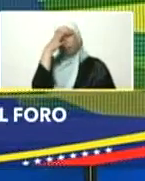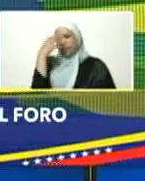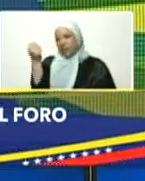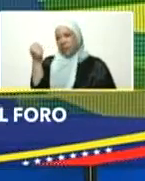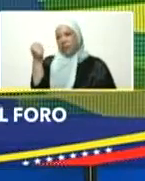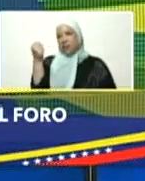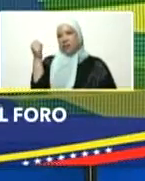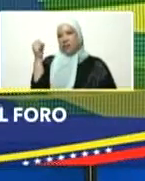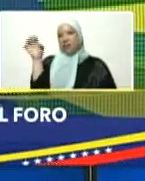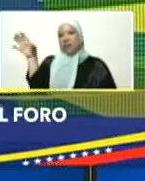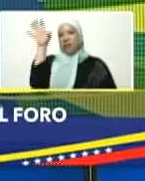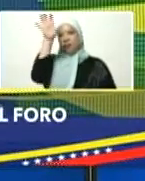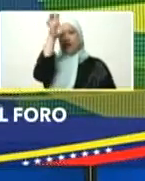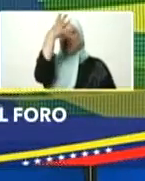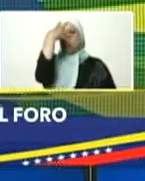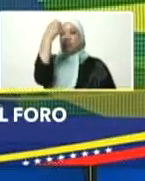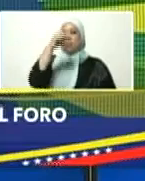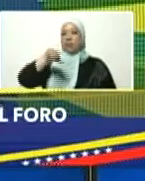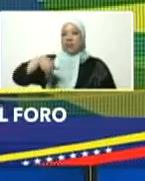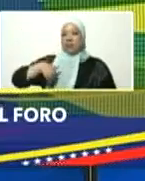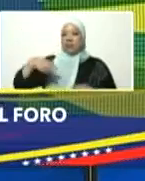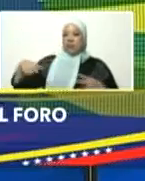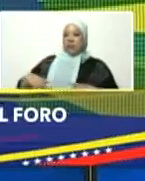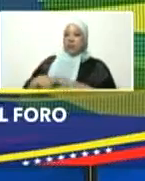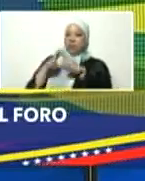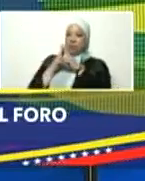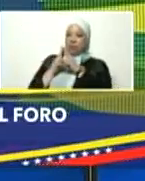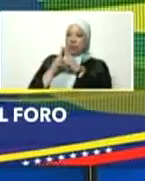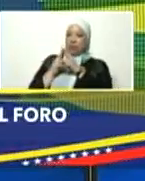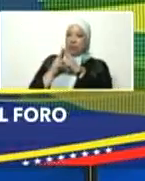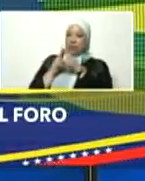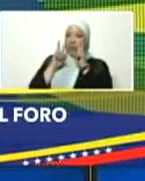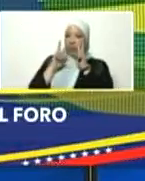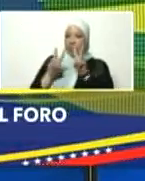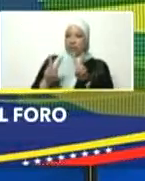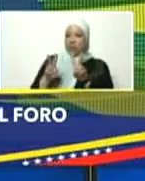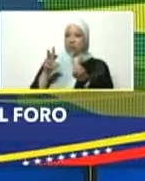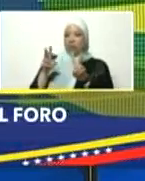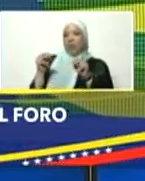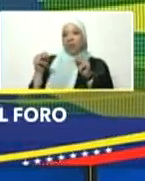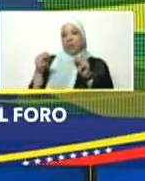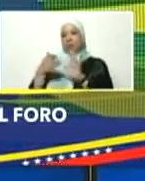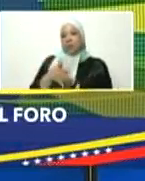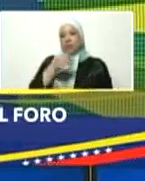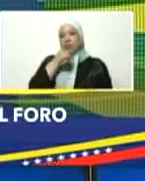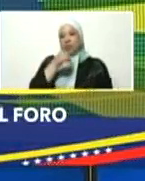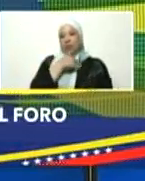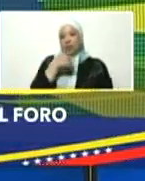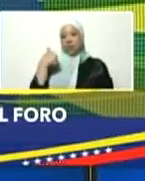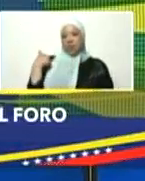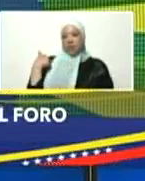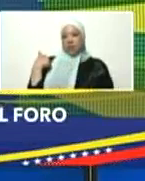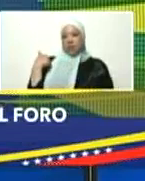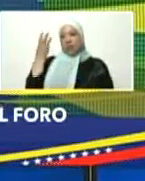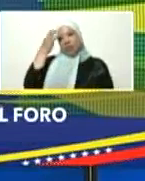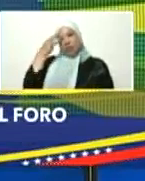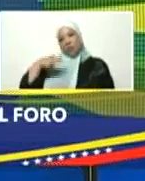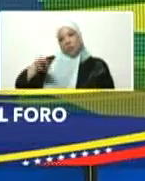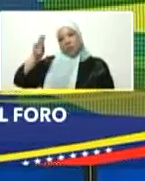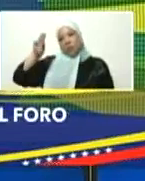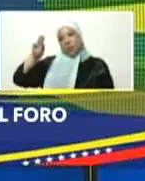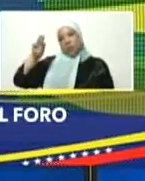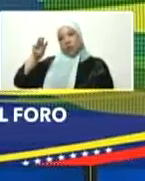latitudes, lo que sentimos cuando nos encontramos, cuando nos vemos, cuando nos hablamos. Quisiera que desde México,